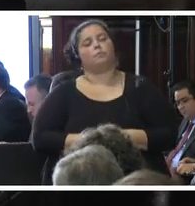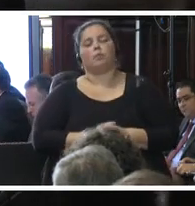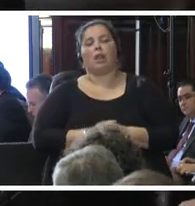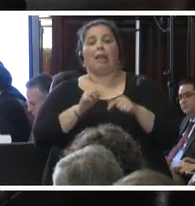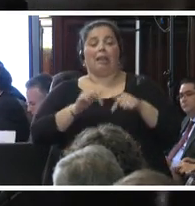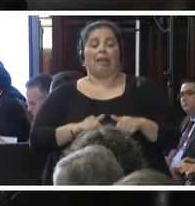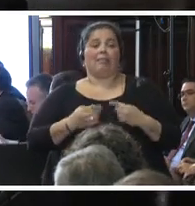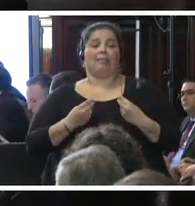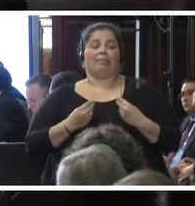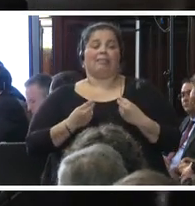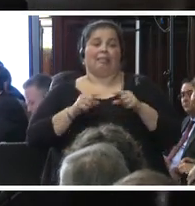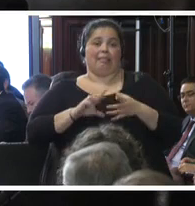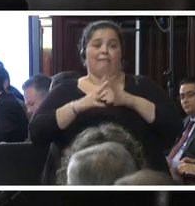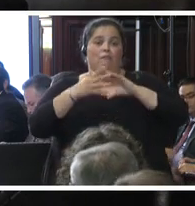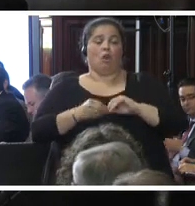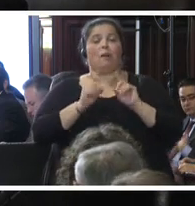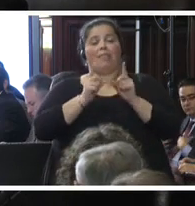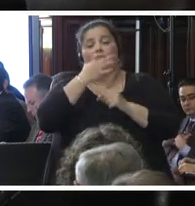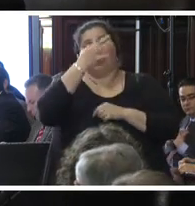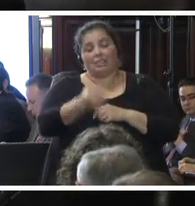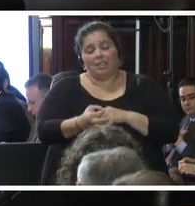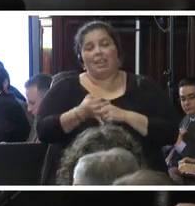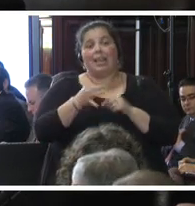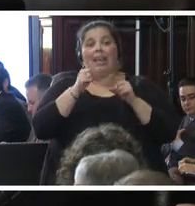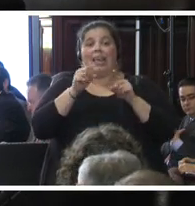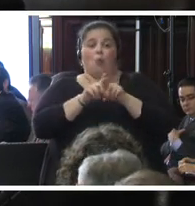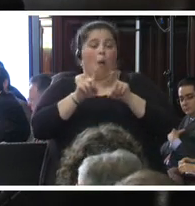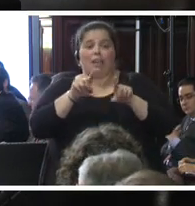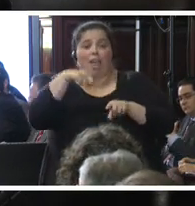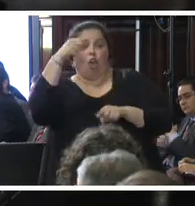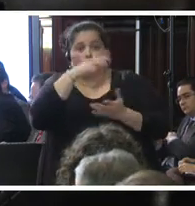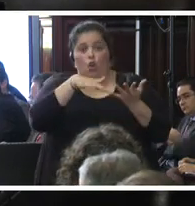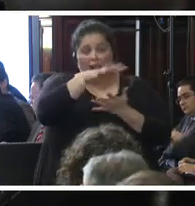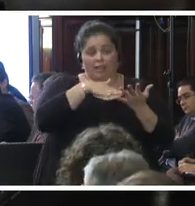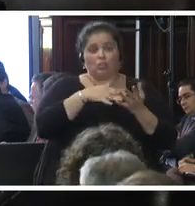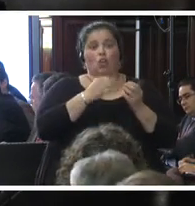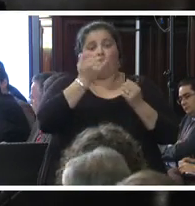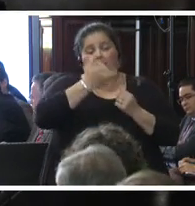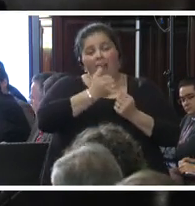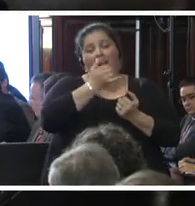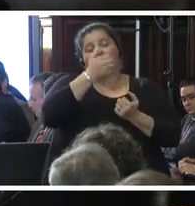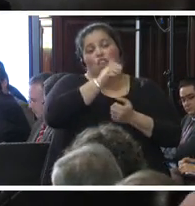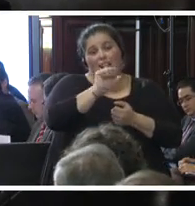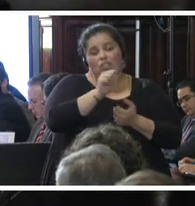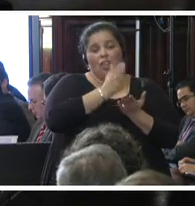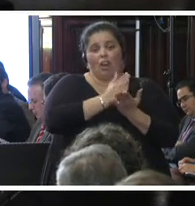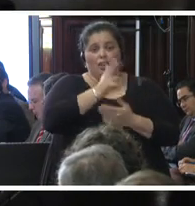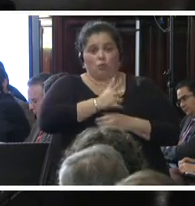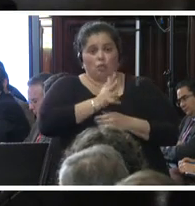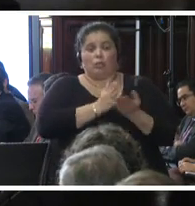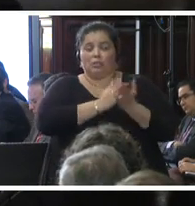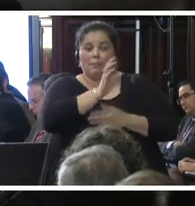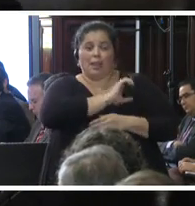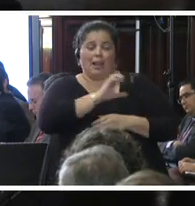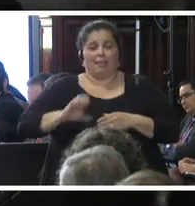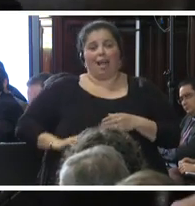En este sentido, debo reiterar que al igual que cualquier otro caso en el que haya existido violaciones de derechos humanos, el Estado trabajará